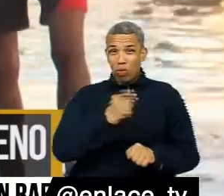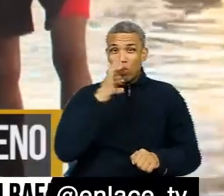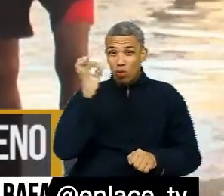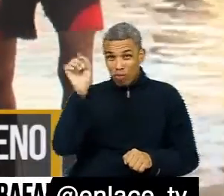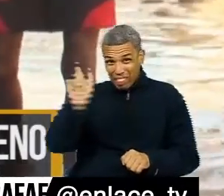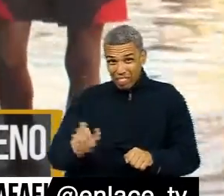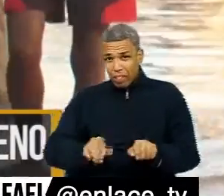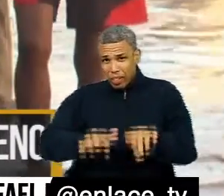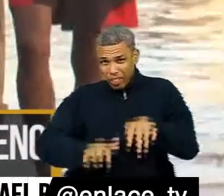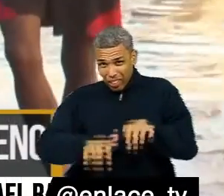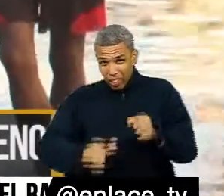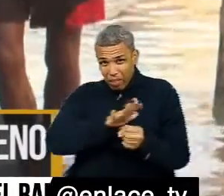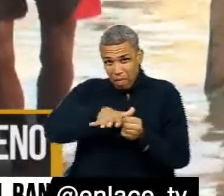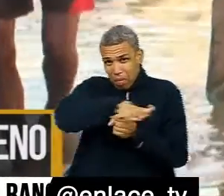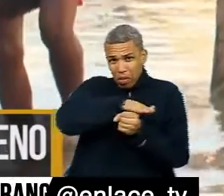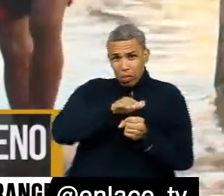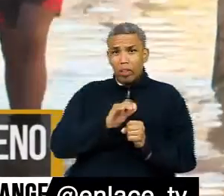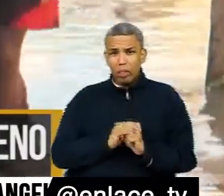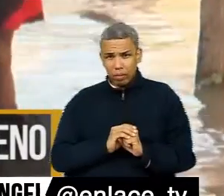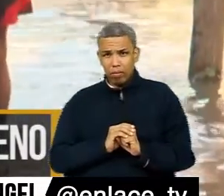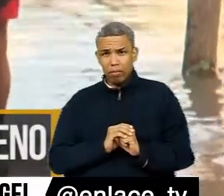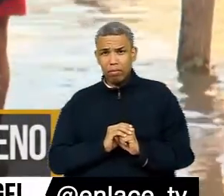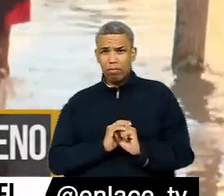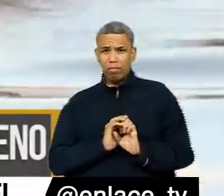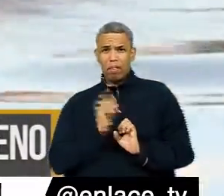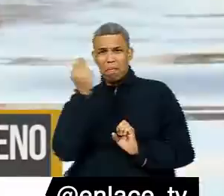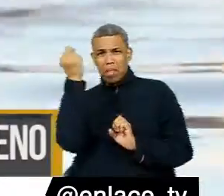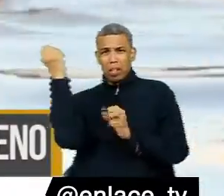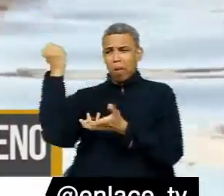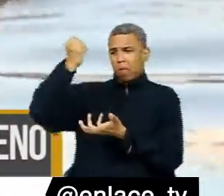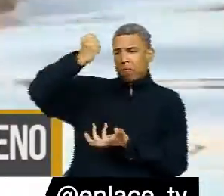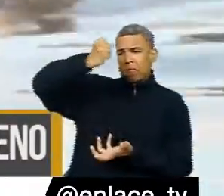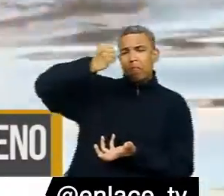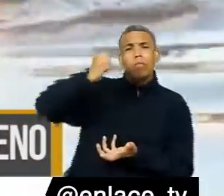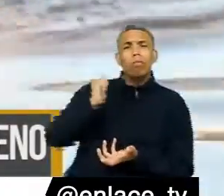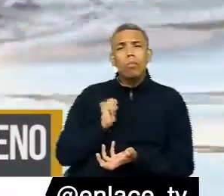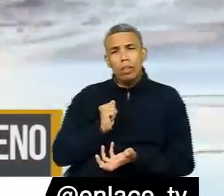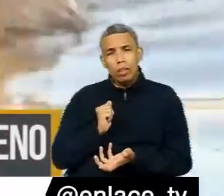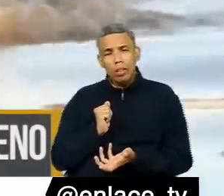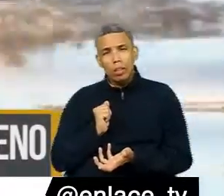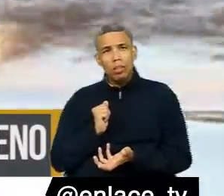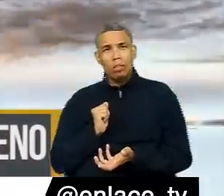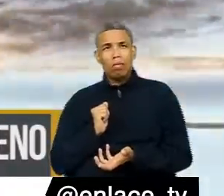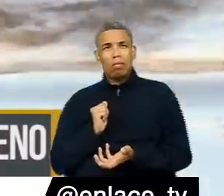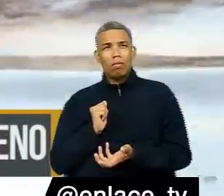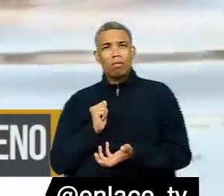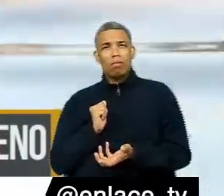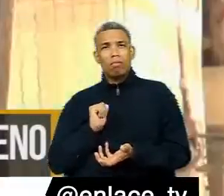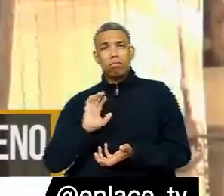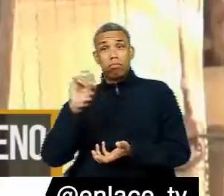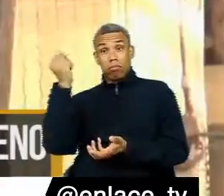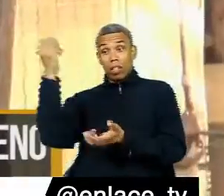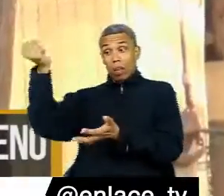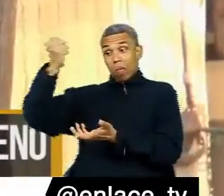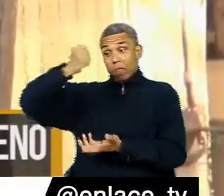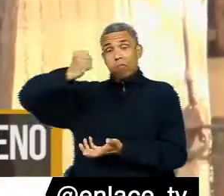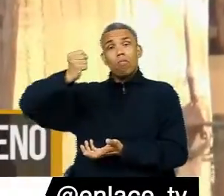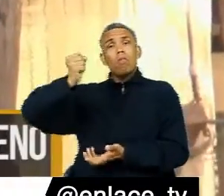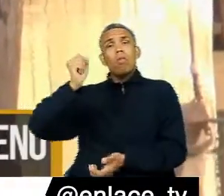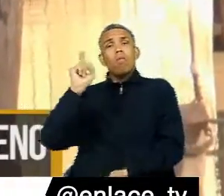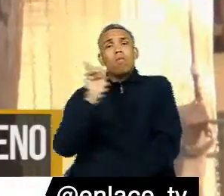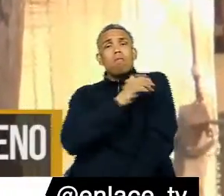falta grave de no reportar oficialmente las víctimas de la ola invernal del año 2011, donde el gobierno nacional iba a entregar